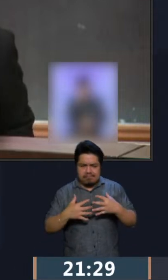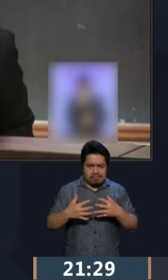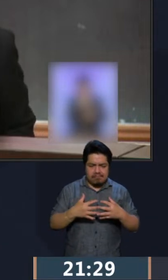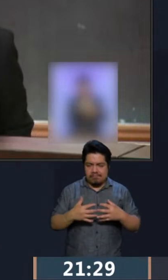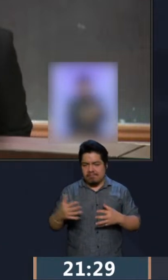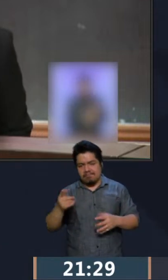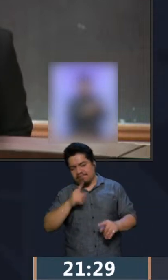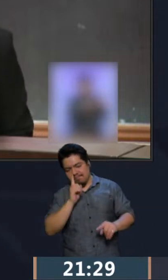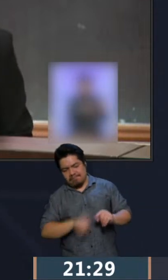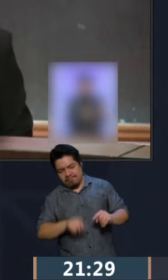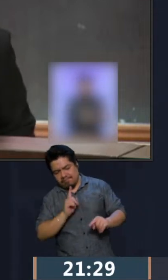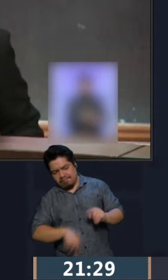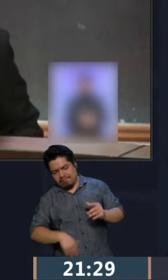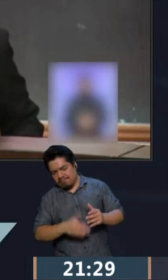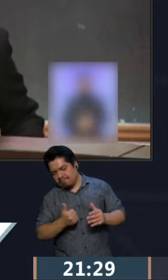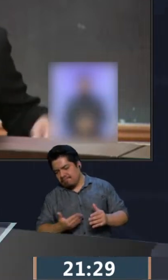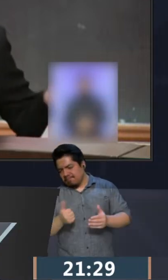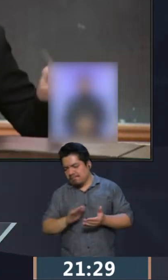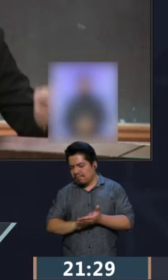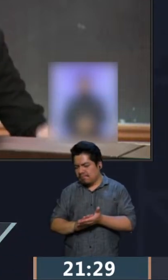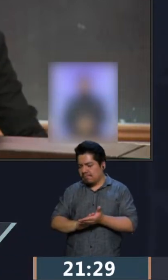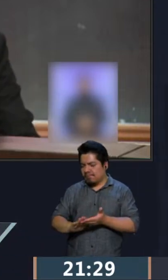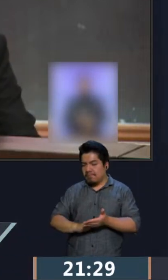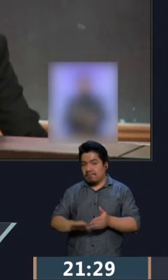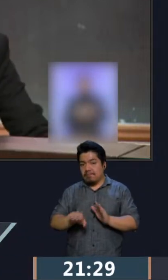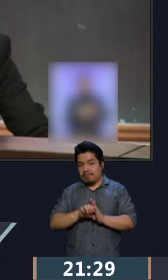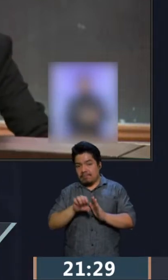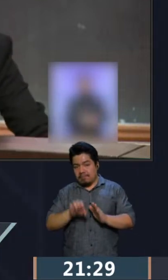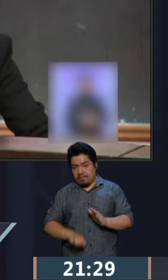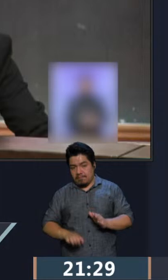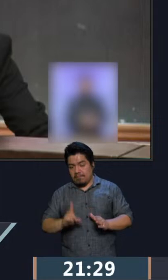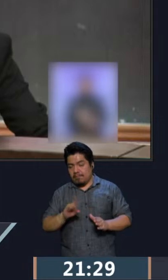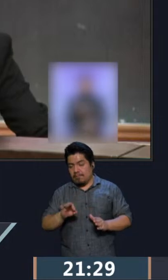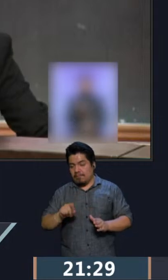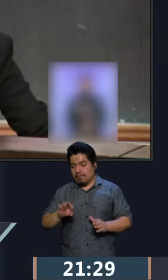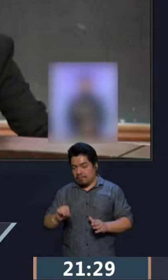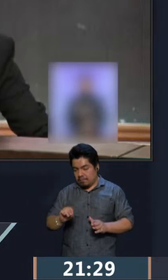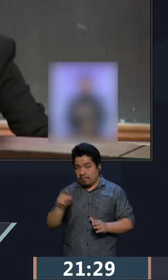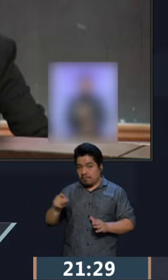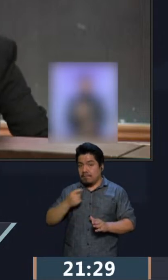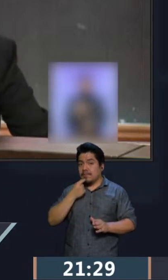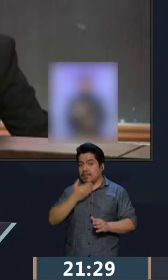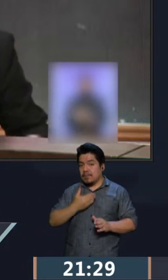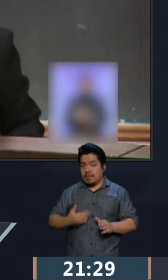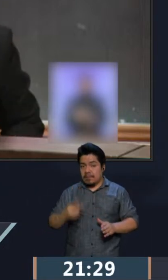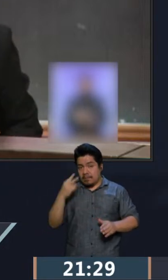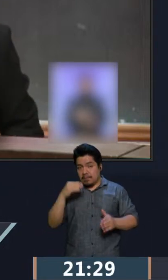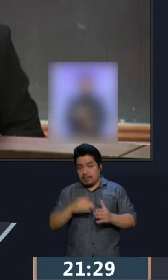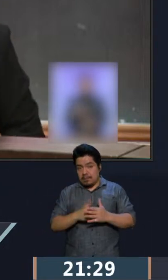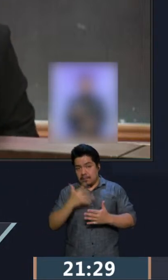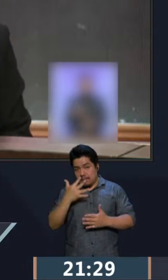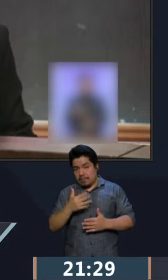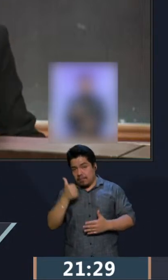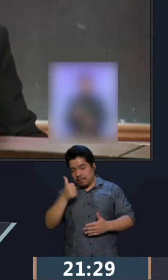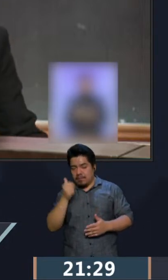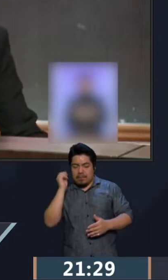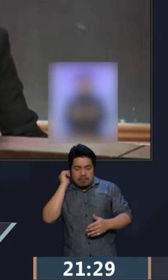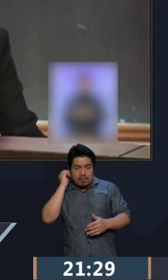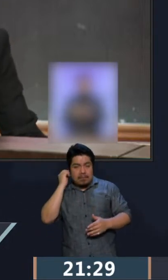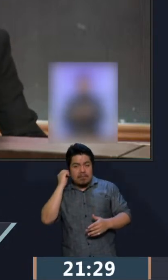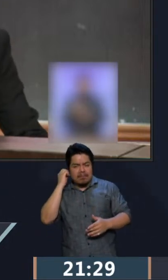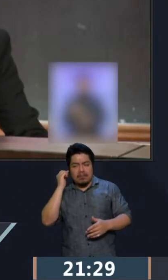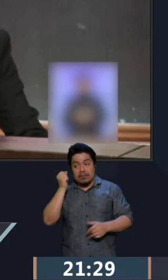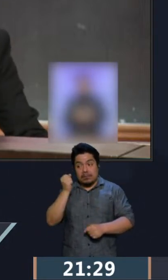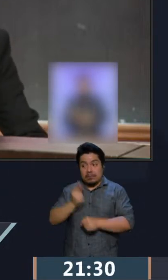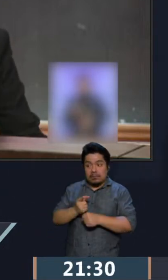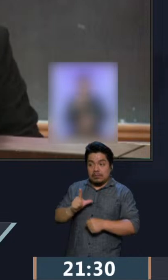lo echan para atrás. Lo vimos claramente en el caso del desafuero contra López Obrador en el año 2005-2006. De repente se dieron cuenta